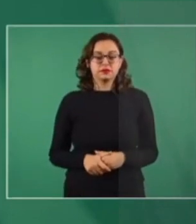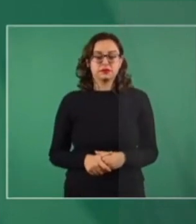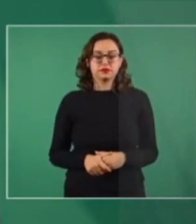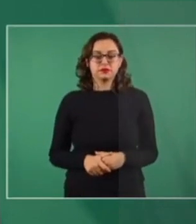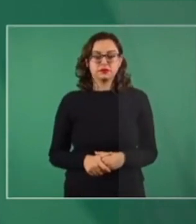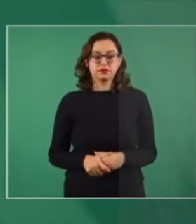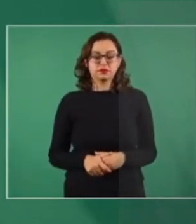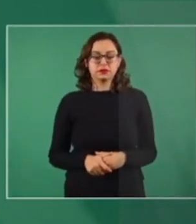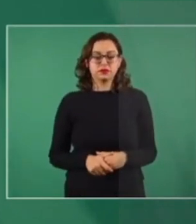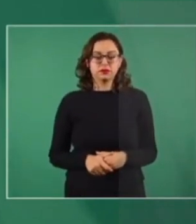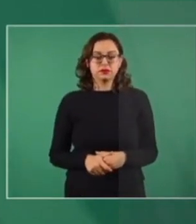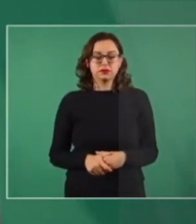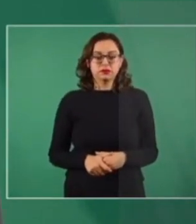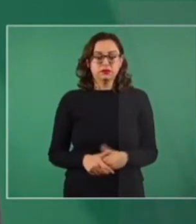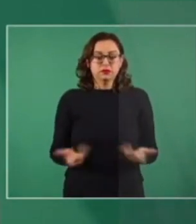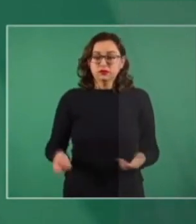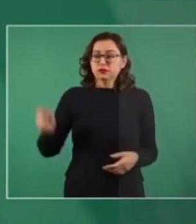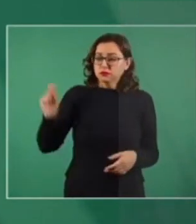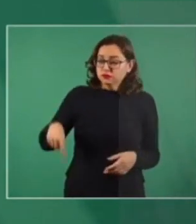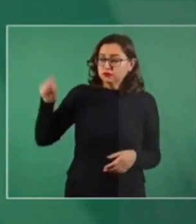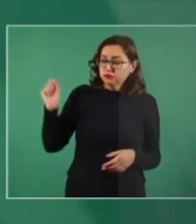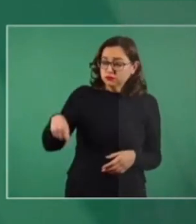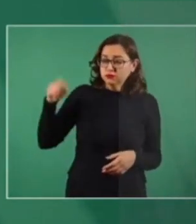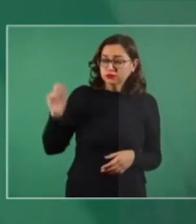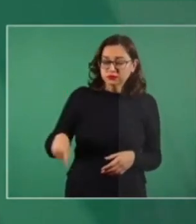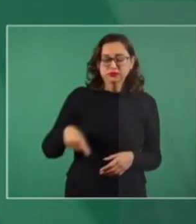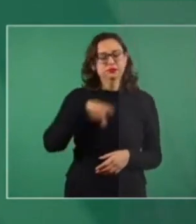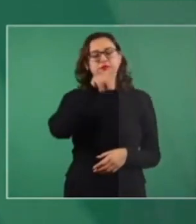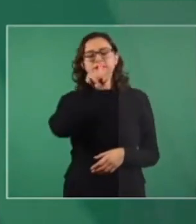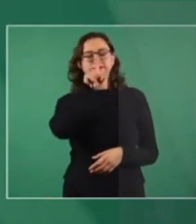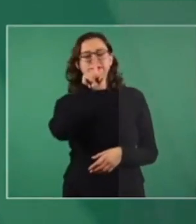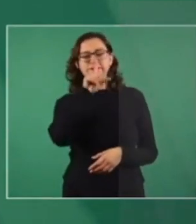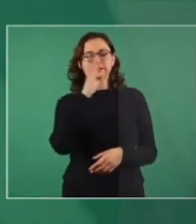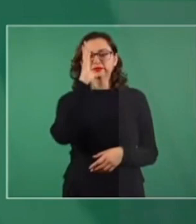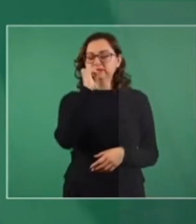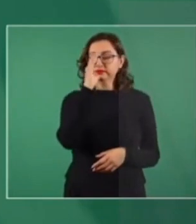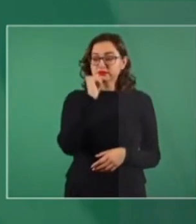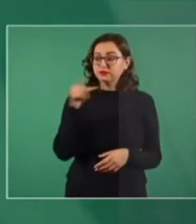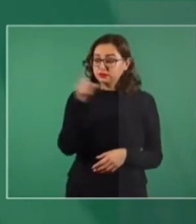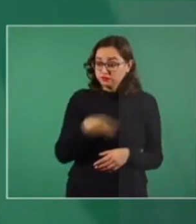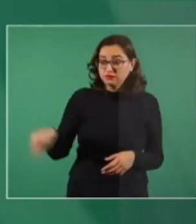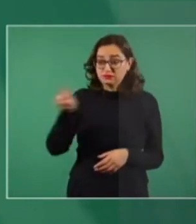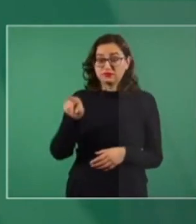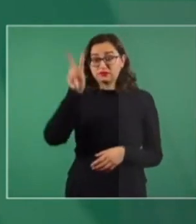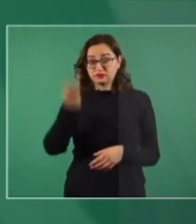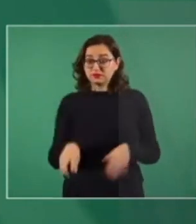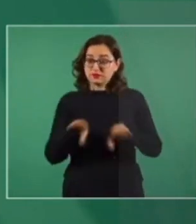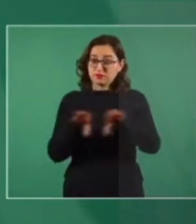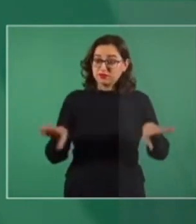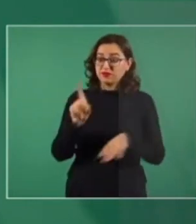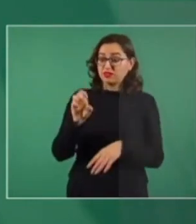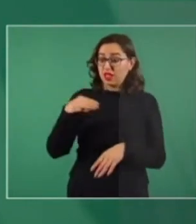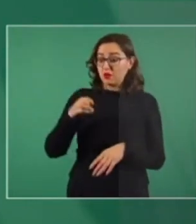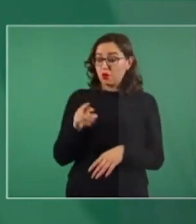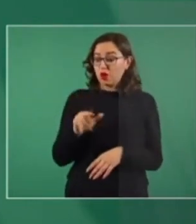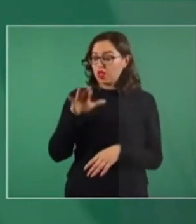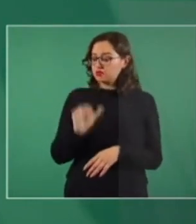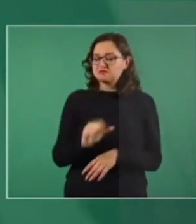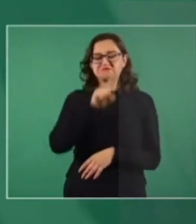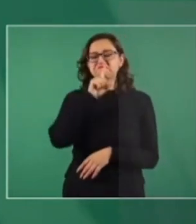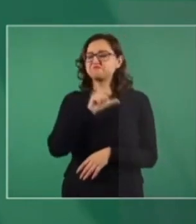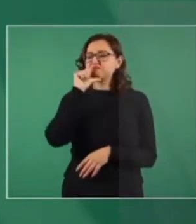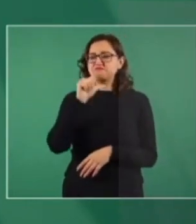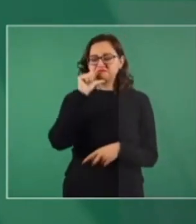No se puede con lo mismo. No son demócratas. No respetan la voluntad del